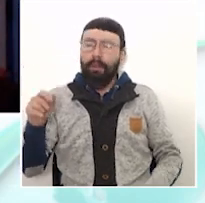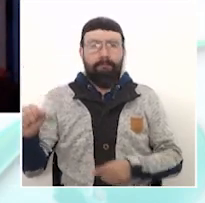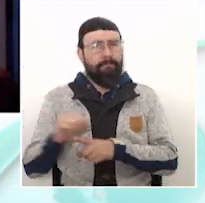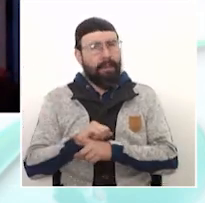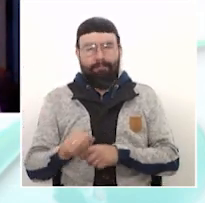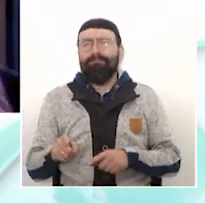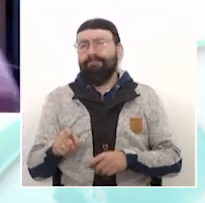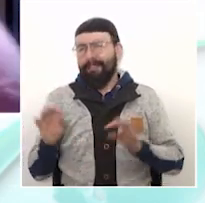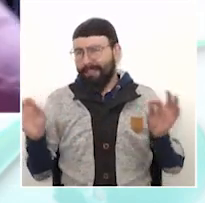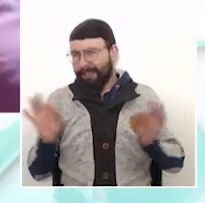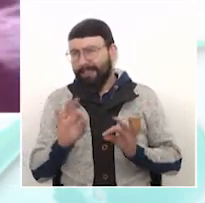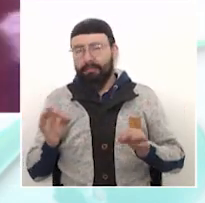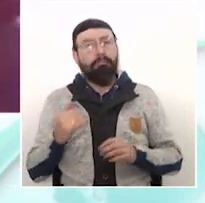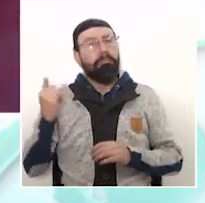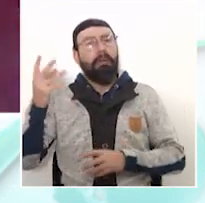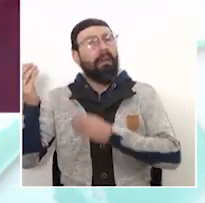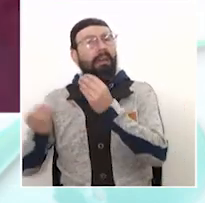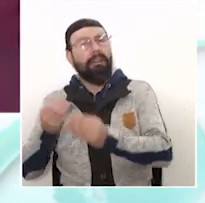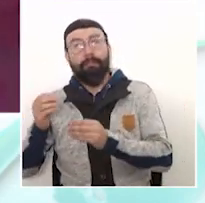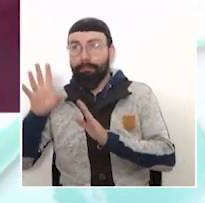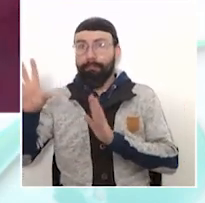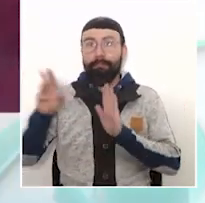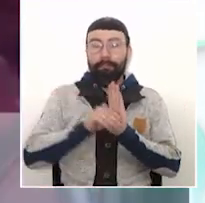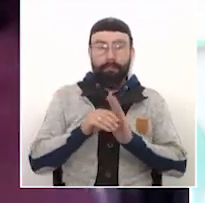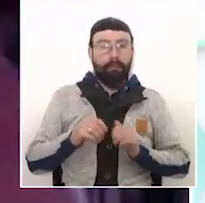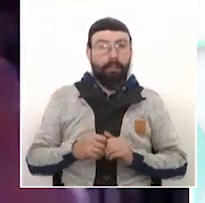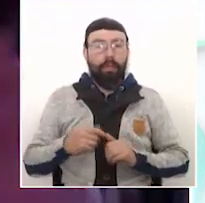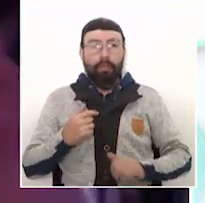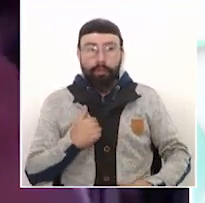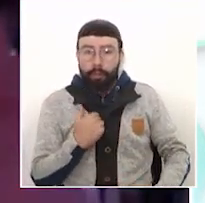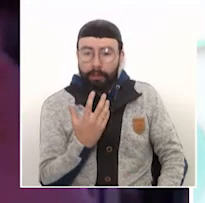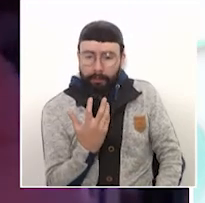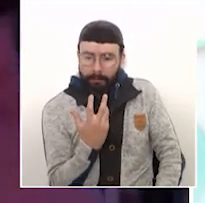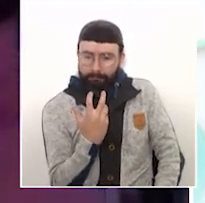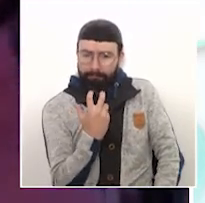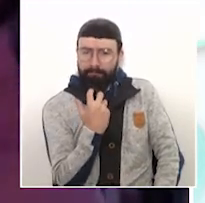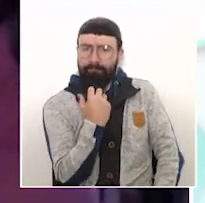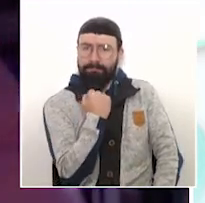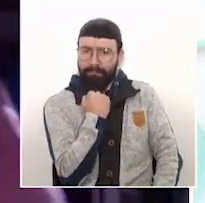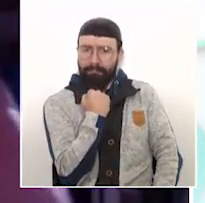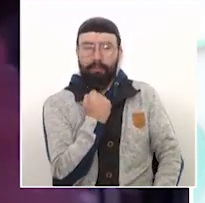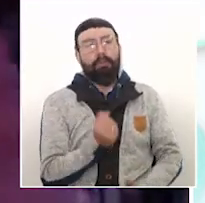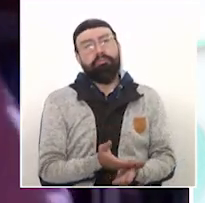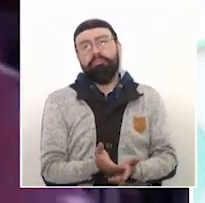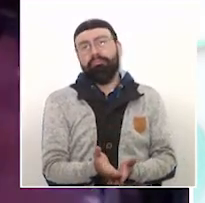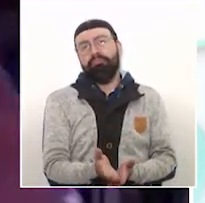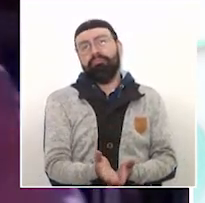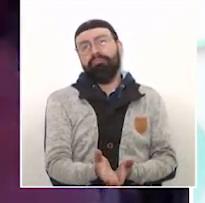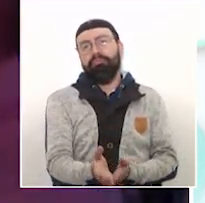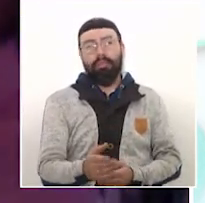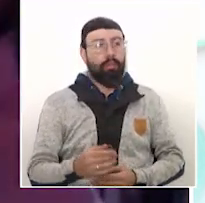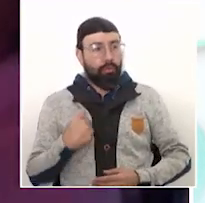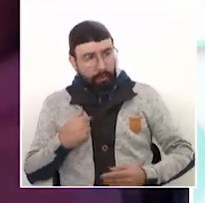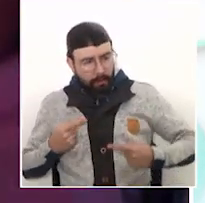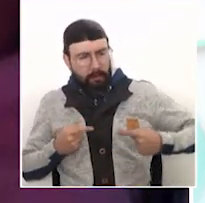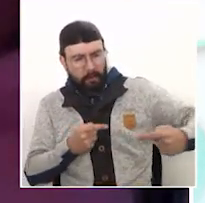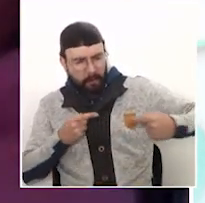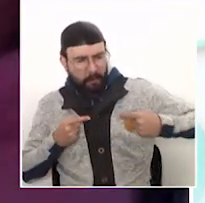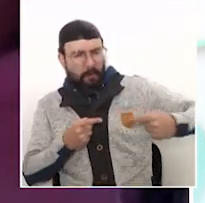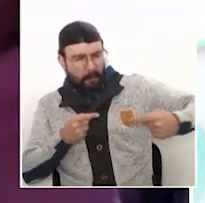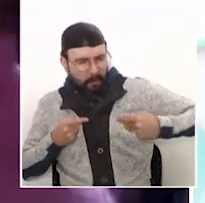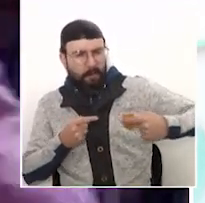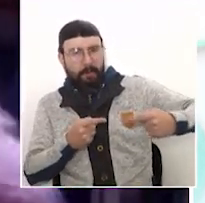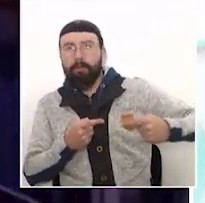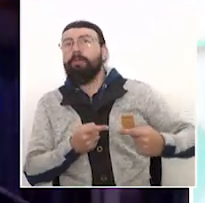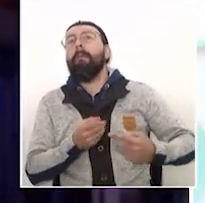sencillo. Lo que se reprime o se resiste, persiste. Mientras más peleas o te resistes con algo,